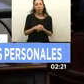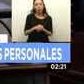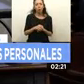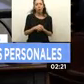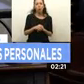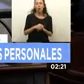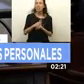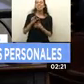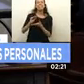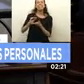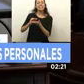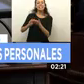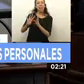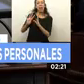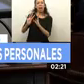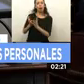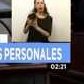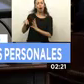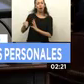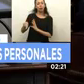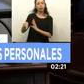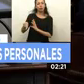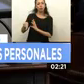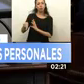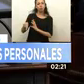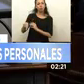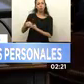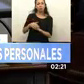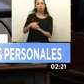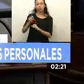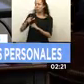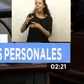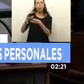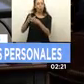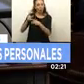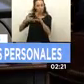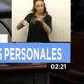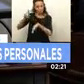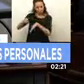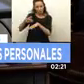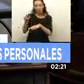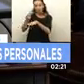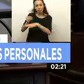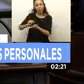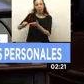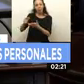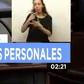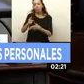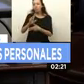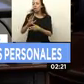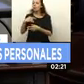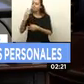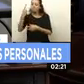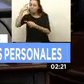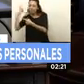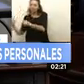del senador que representa al bloque mayoritario dijo que aún con nuestras diferencias y con nuestras